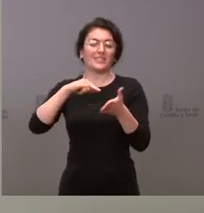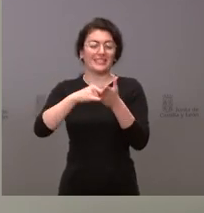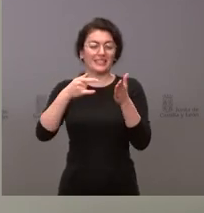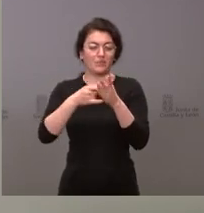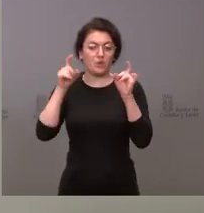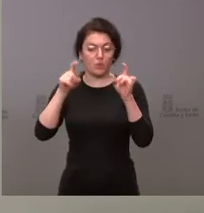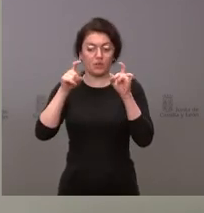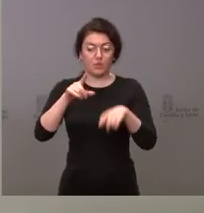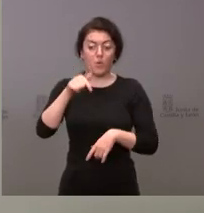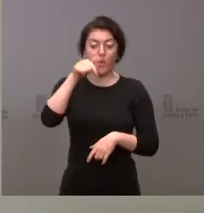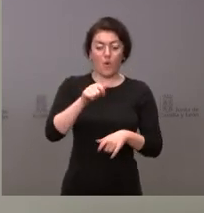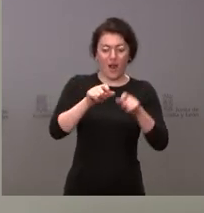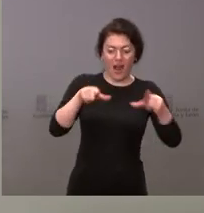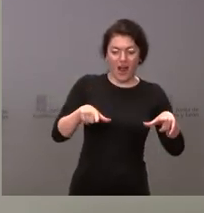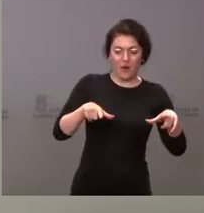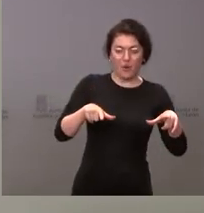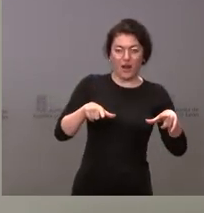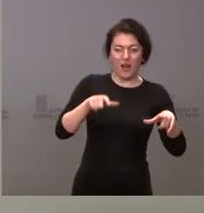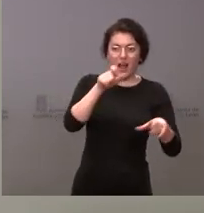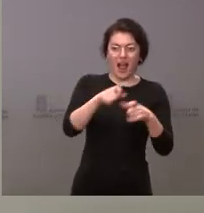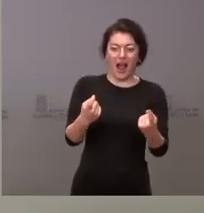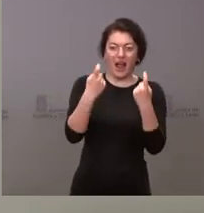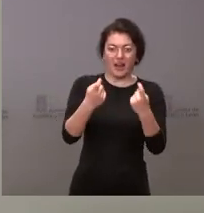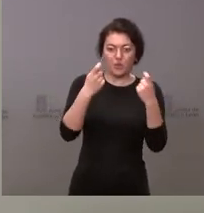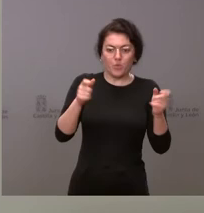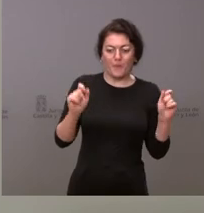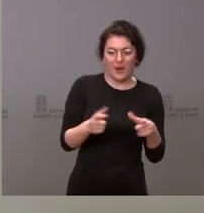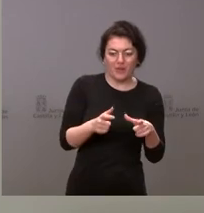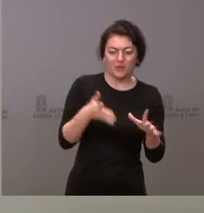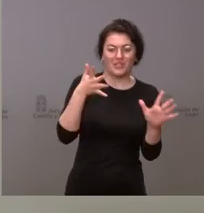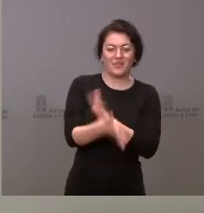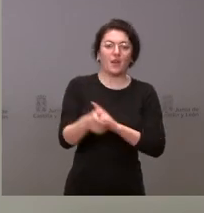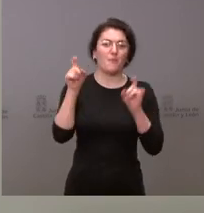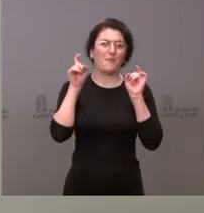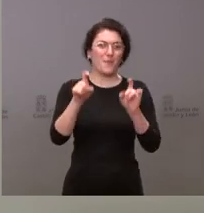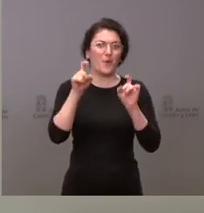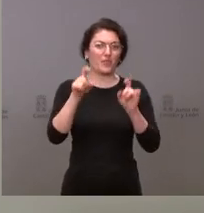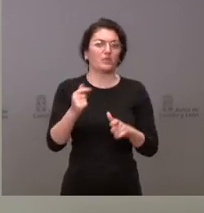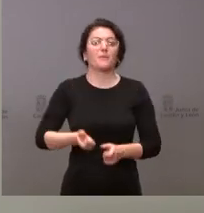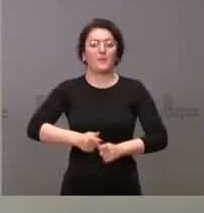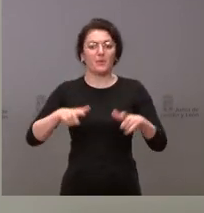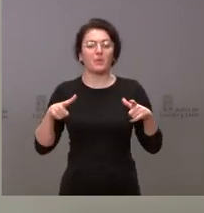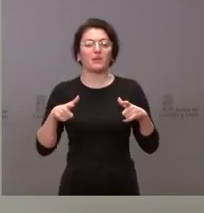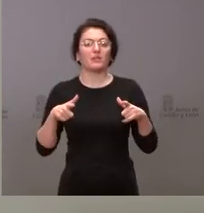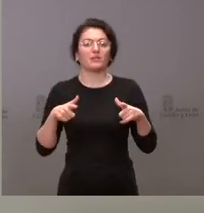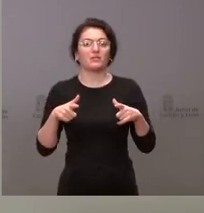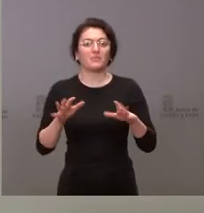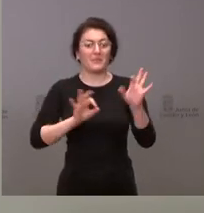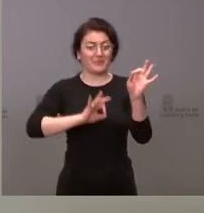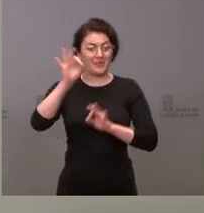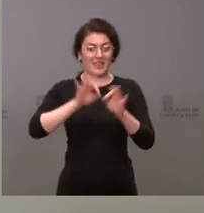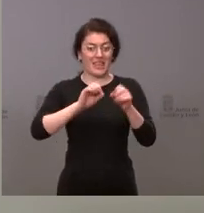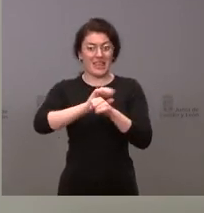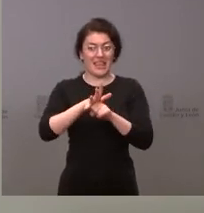por aula de los que teníamos antes de la pandemia y por tanto más profesores en el conjunto de la comunidad autónoma hemos tenido contratar saben ustedes un número muy relevante